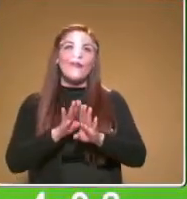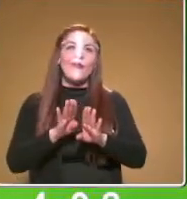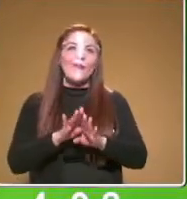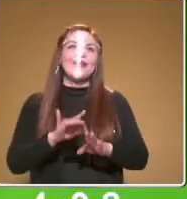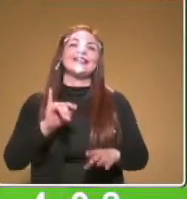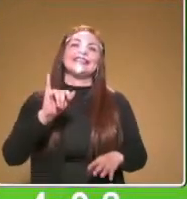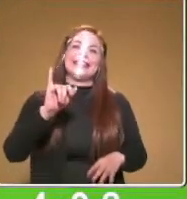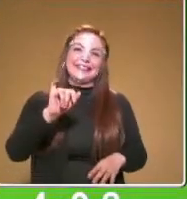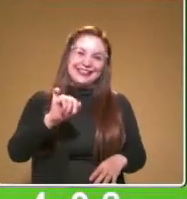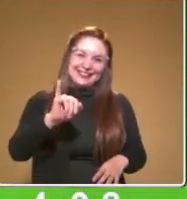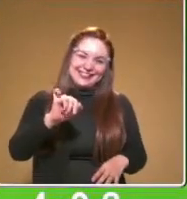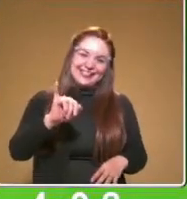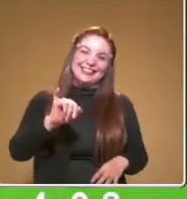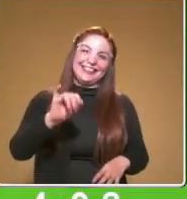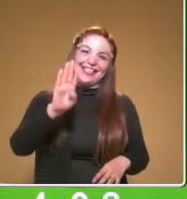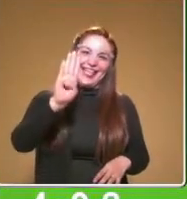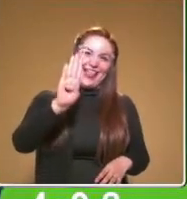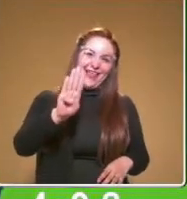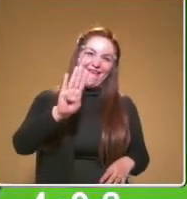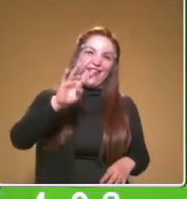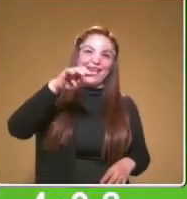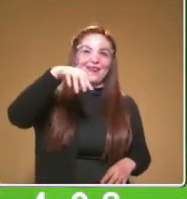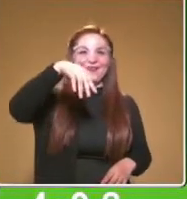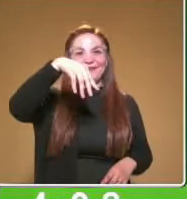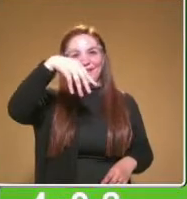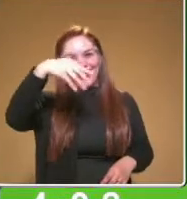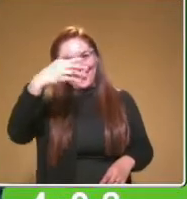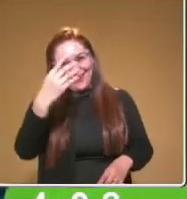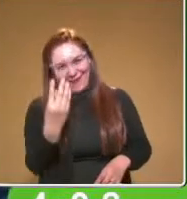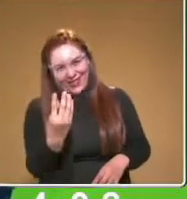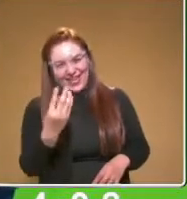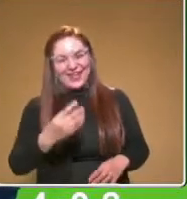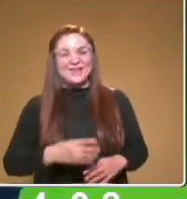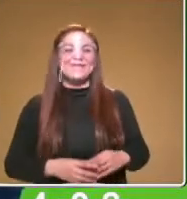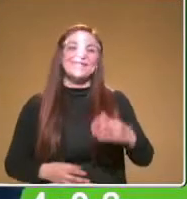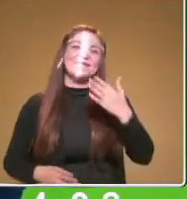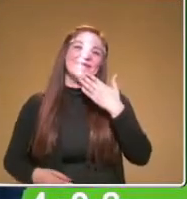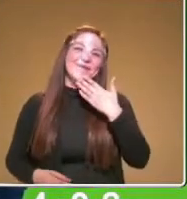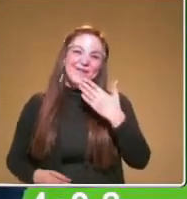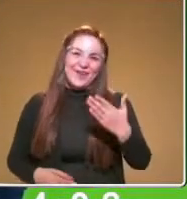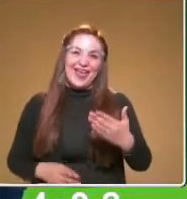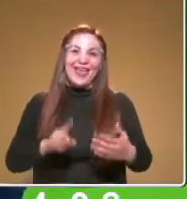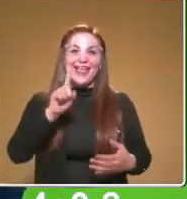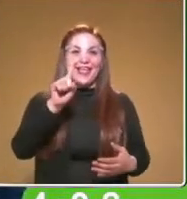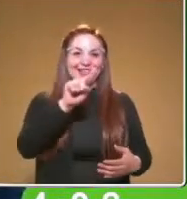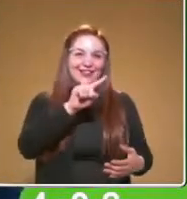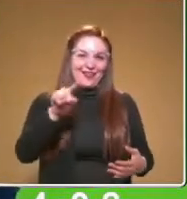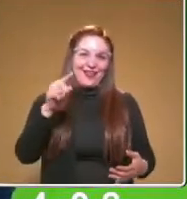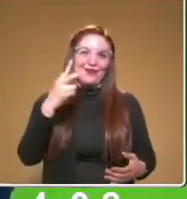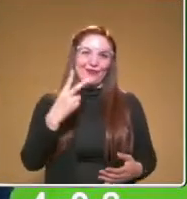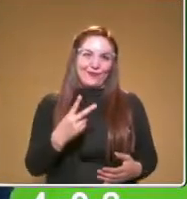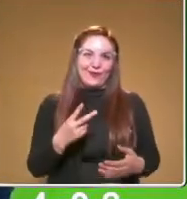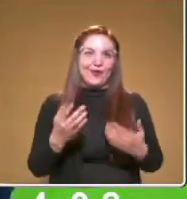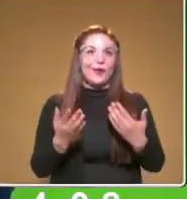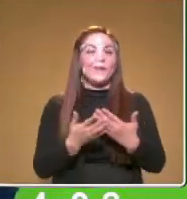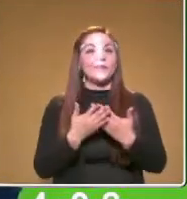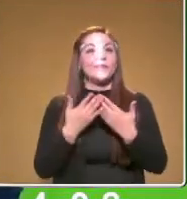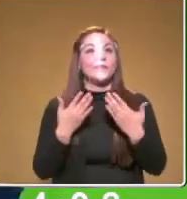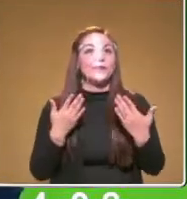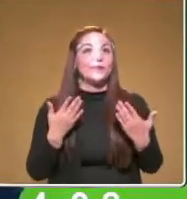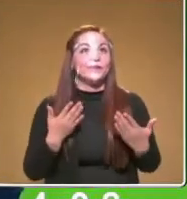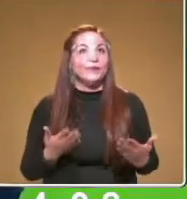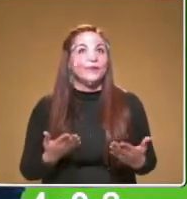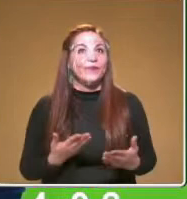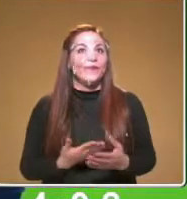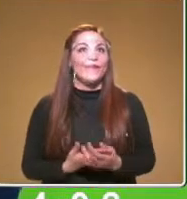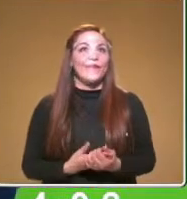figura B. B. Pero vamos a avanzar porque recordemos que ya traemos como que vimos más lo complicadito. A muy ver, bien. Ahora viene este personaje. Ay, yo